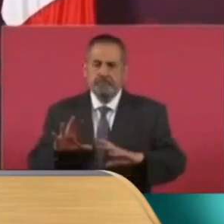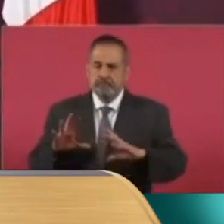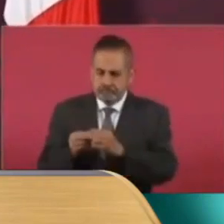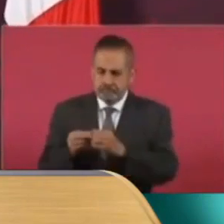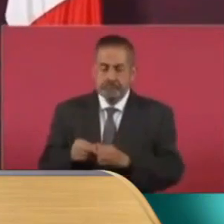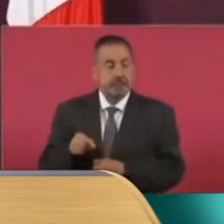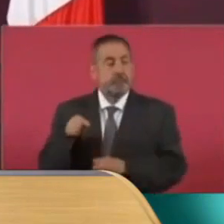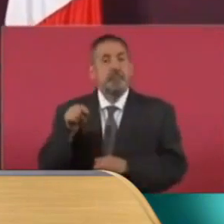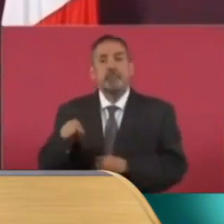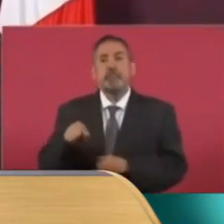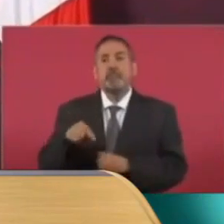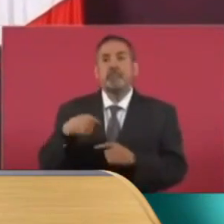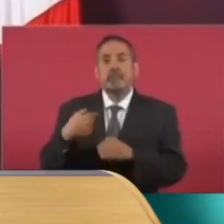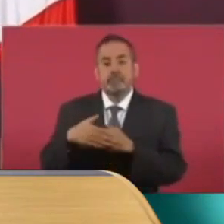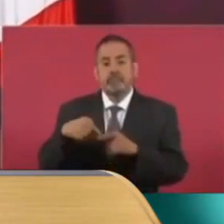de los